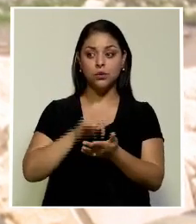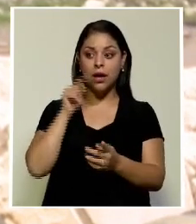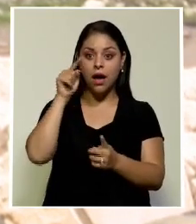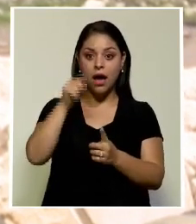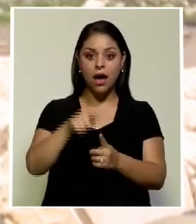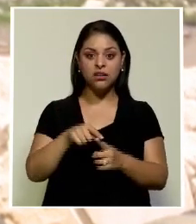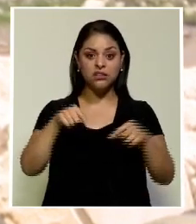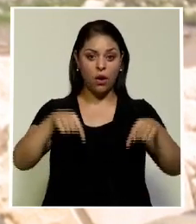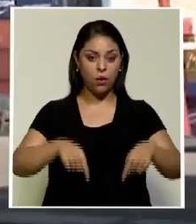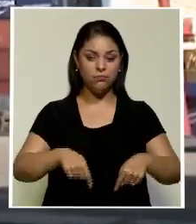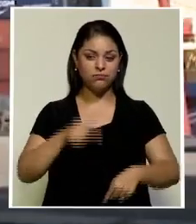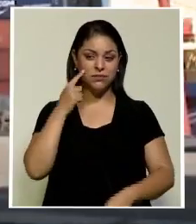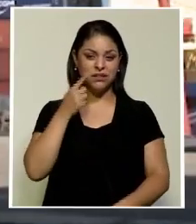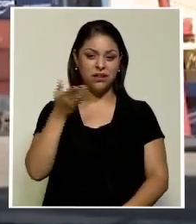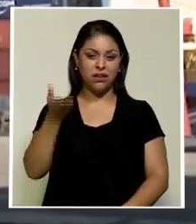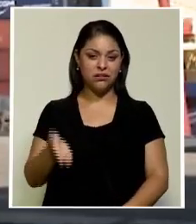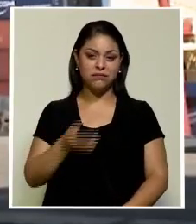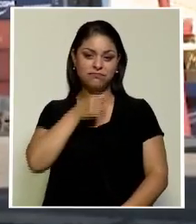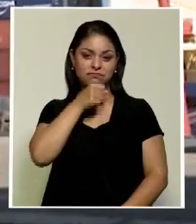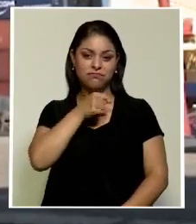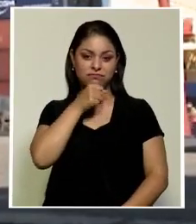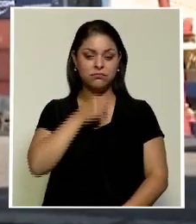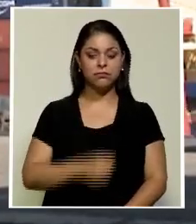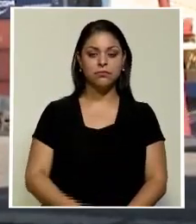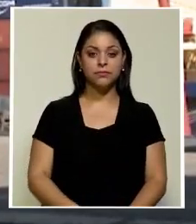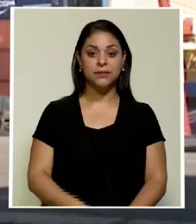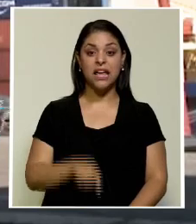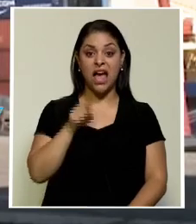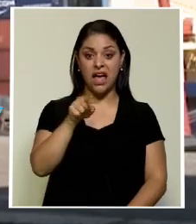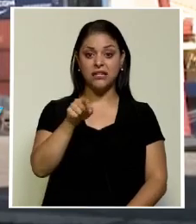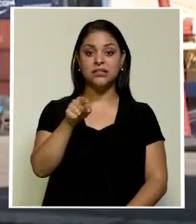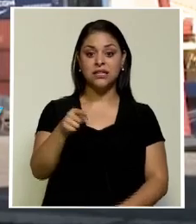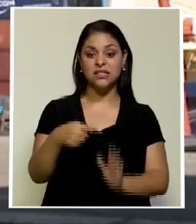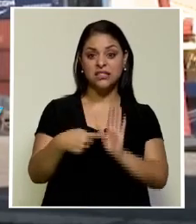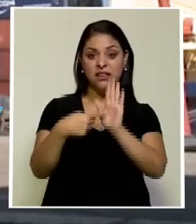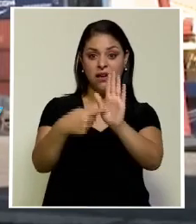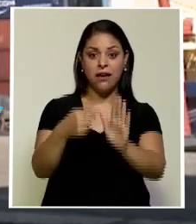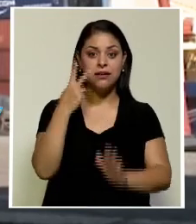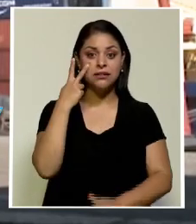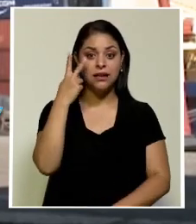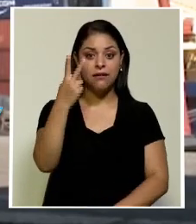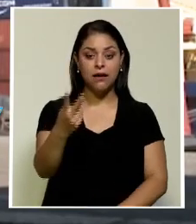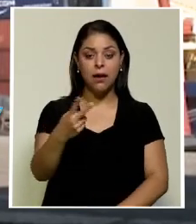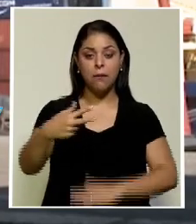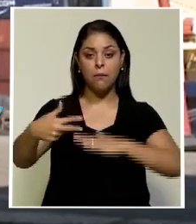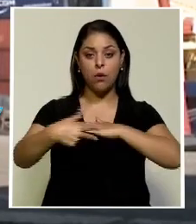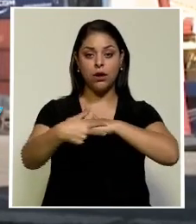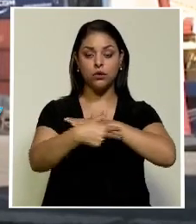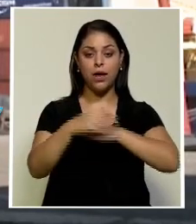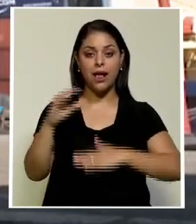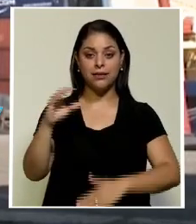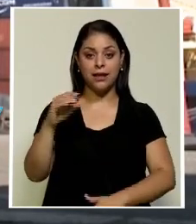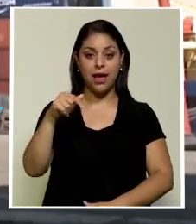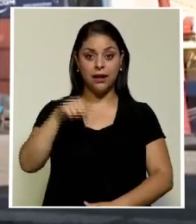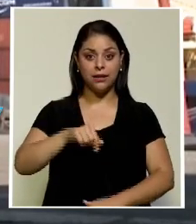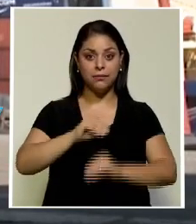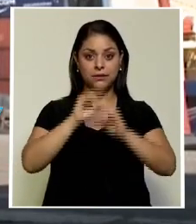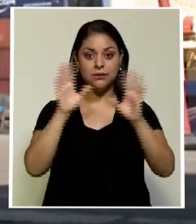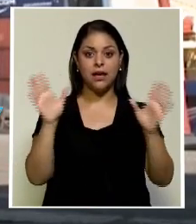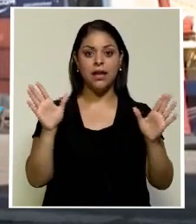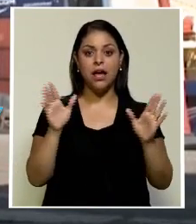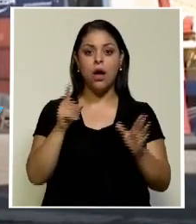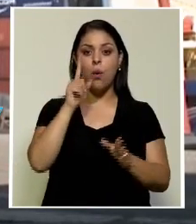como obsoleto. Así lucía el puerto de Caldera el viernes en horas de la mañana, descargando un barco con al menos